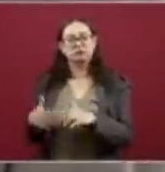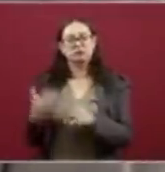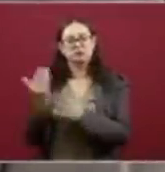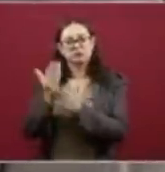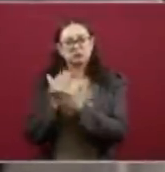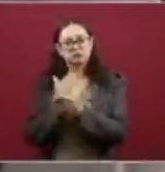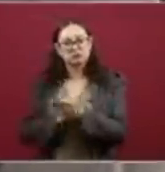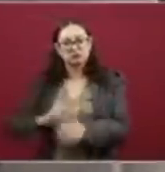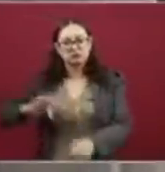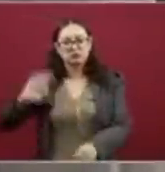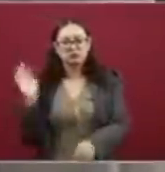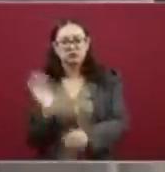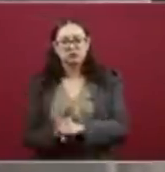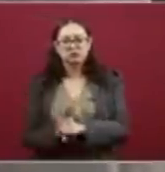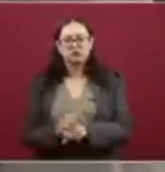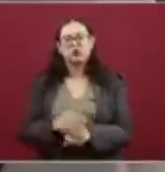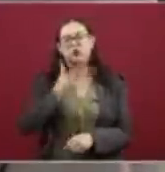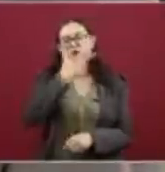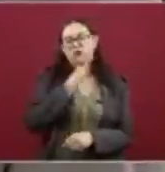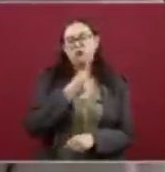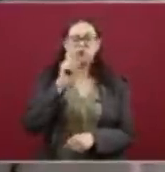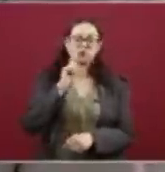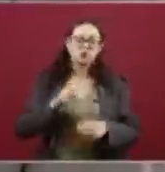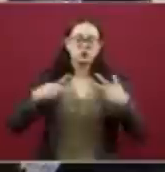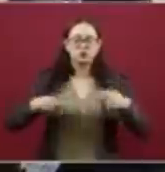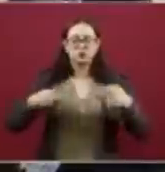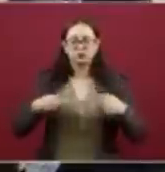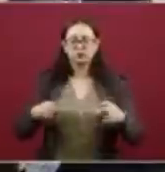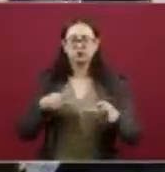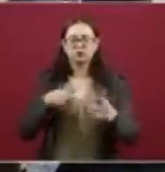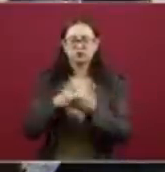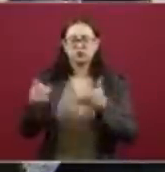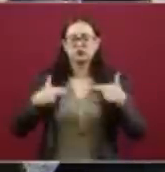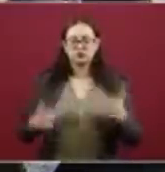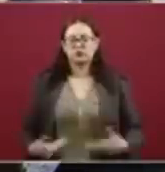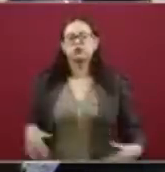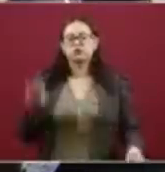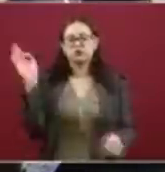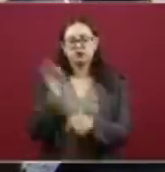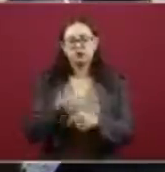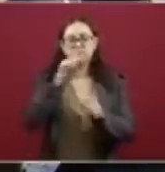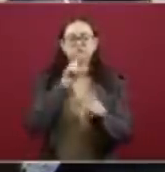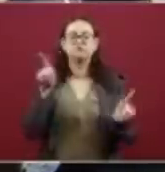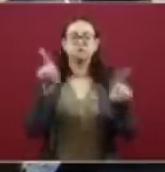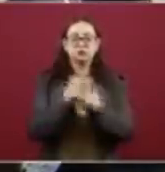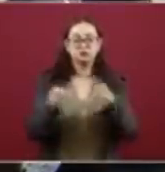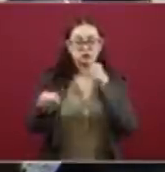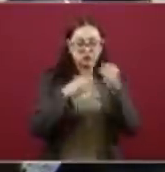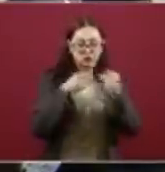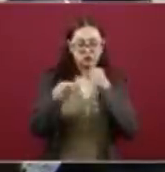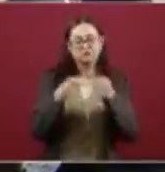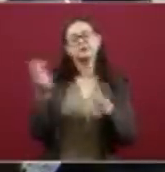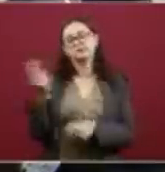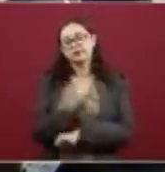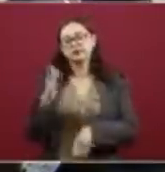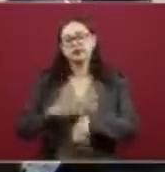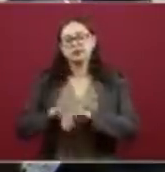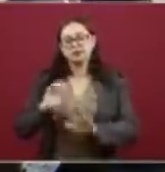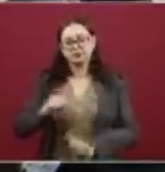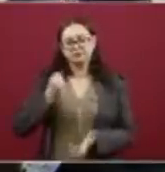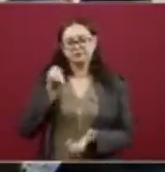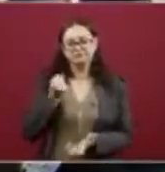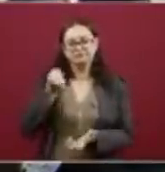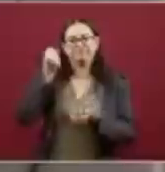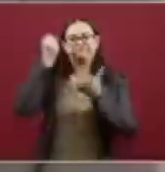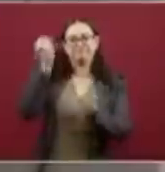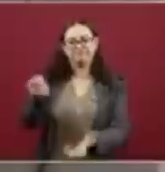incorporar este mecanismo tanto a defensores de derechos humanos como a periodistas, se va a requerir de un incremento presupuestal que pretendemos